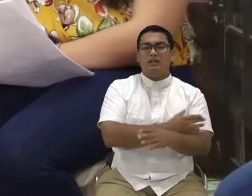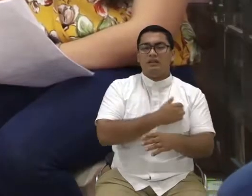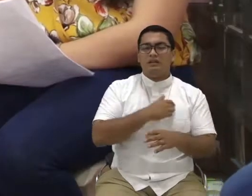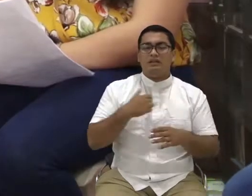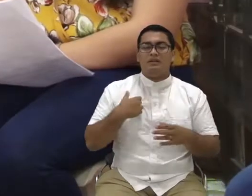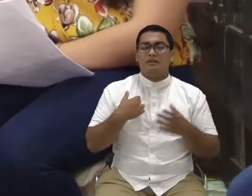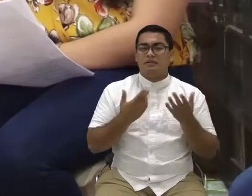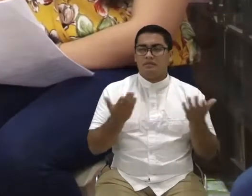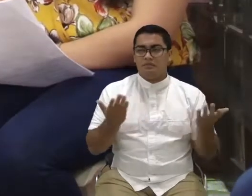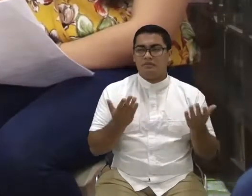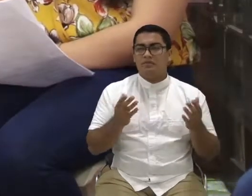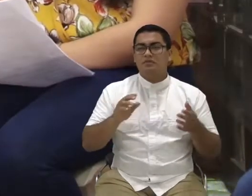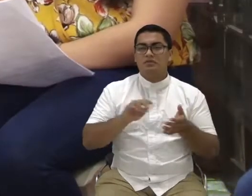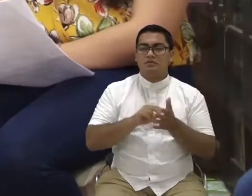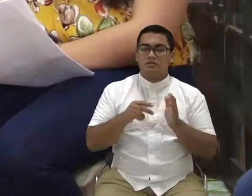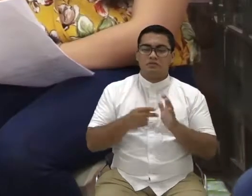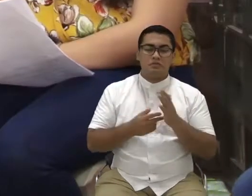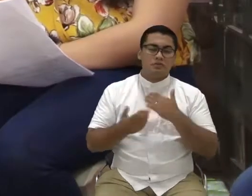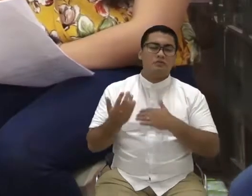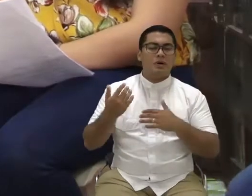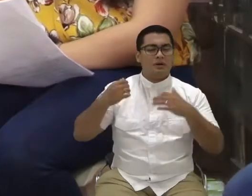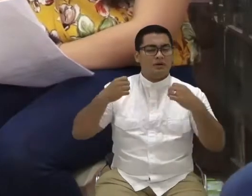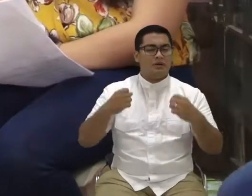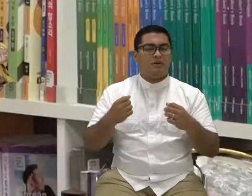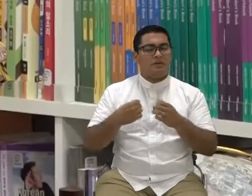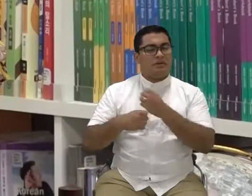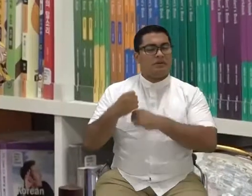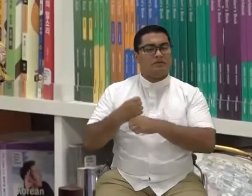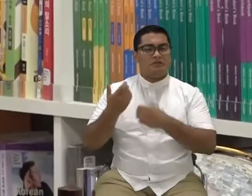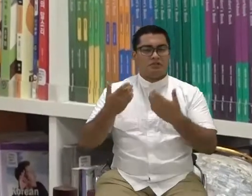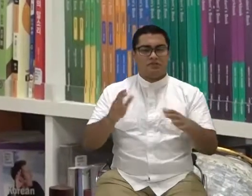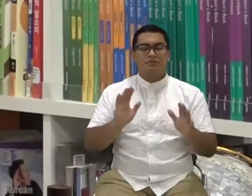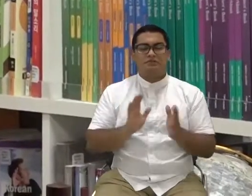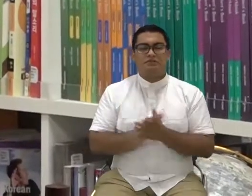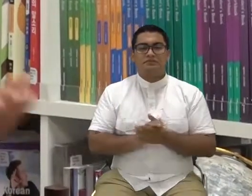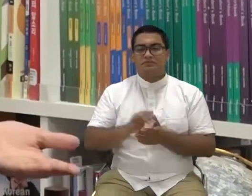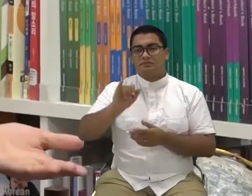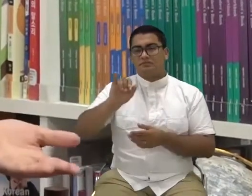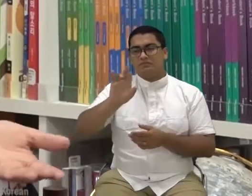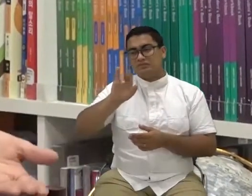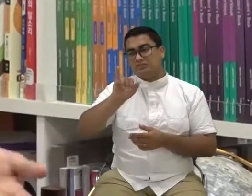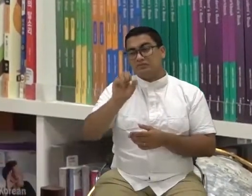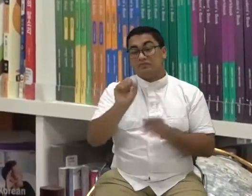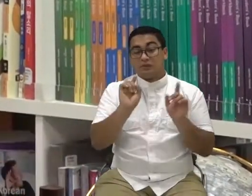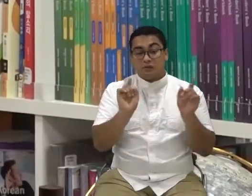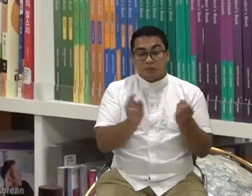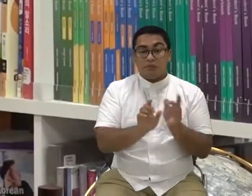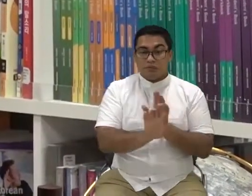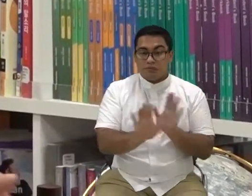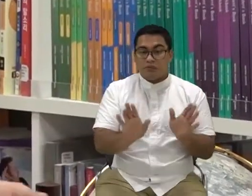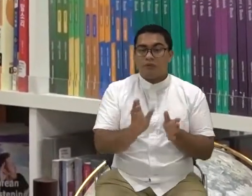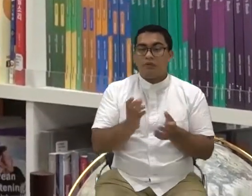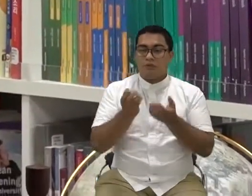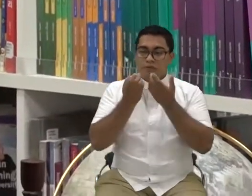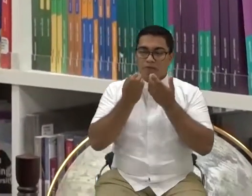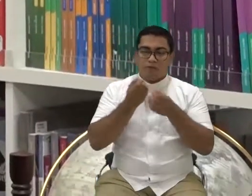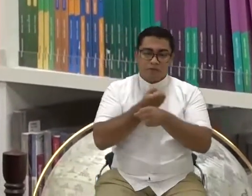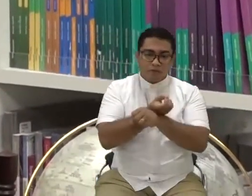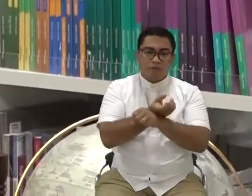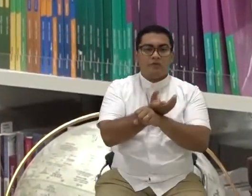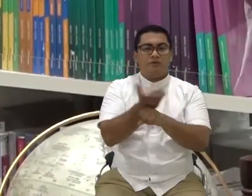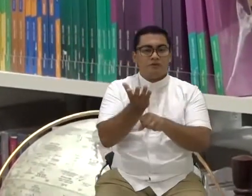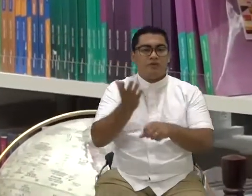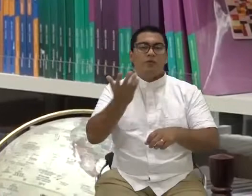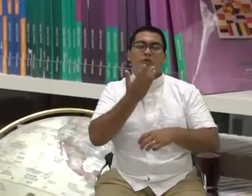vienen desarrollando de manera articulada desde hace un par de años. Así es. Iris, ya para ir finalizando, ese mensaje a los jóvenes